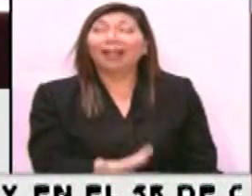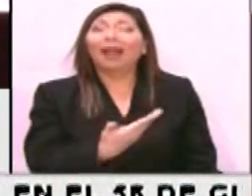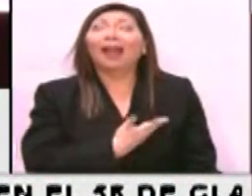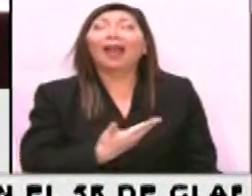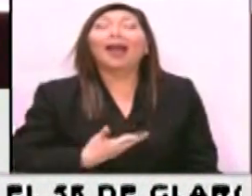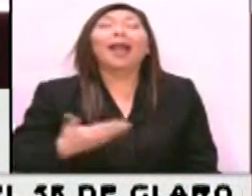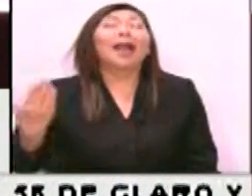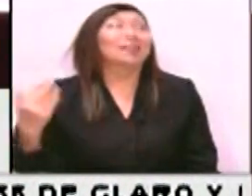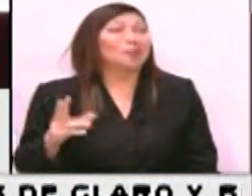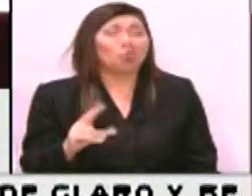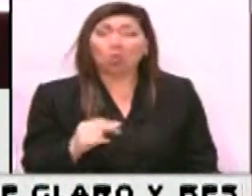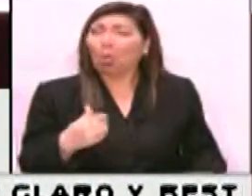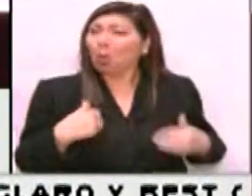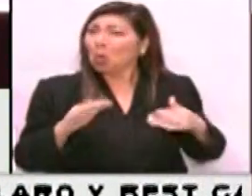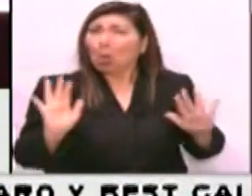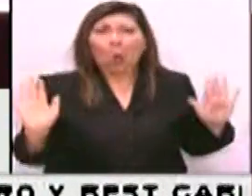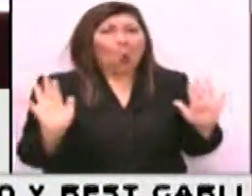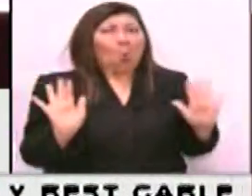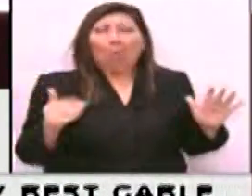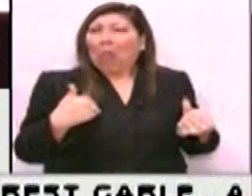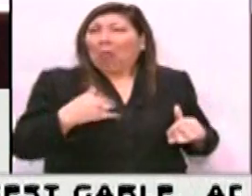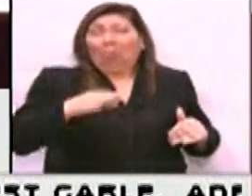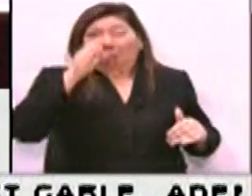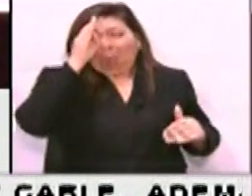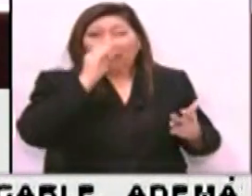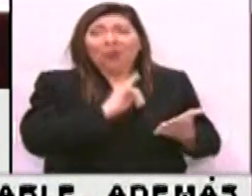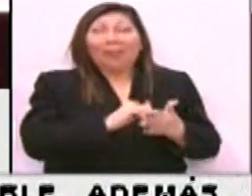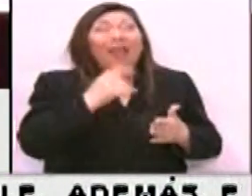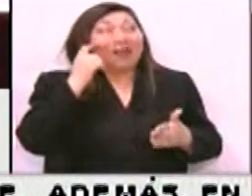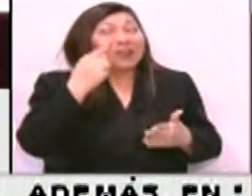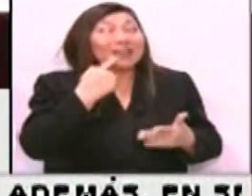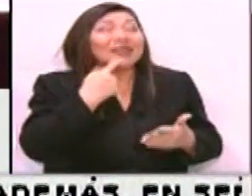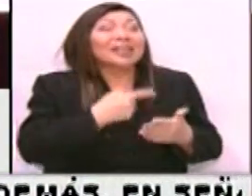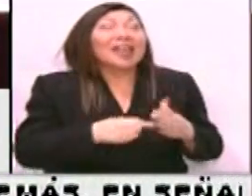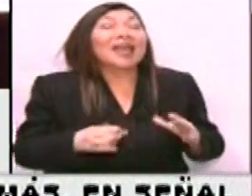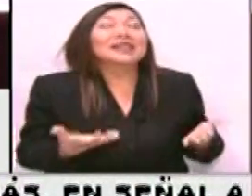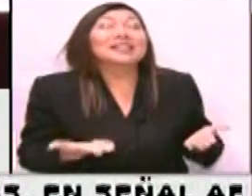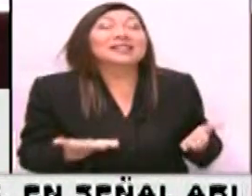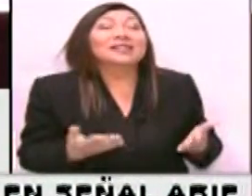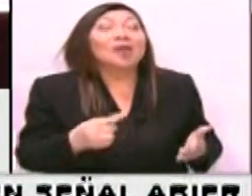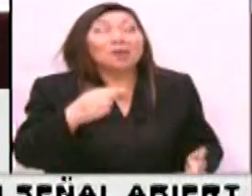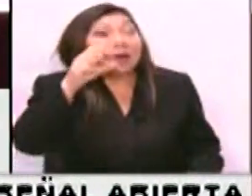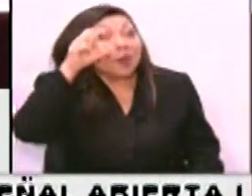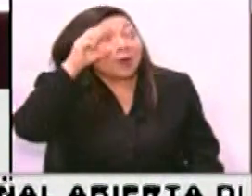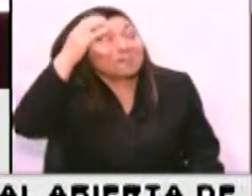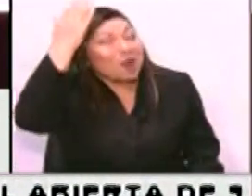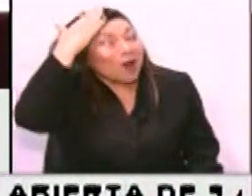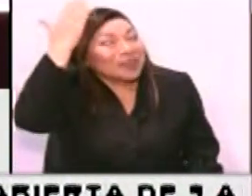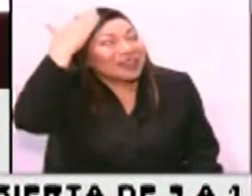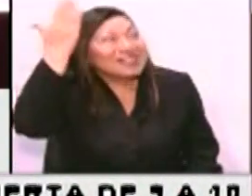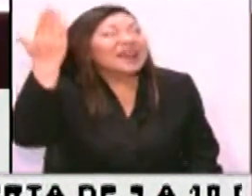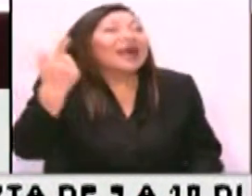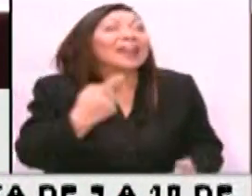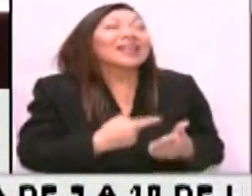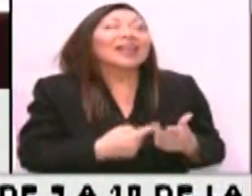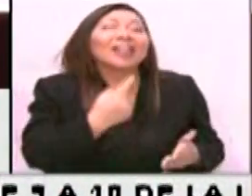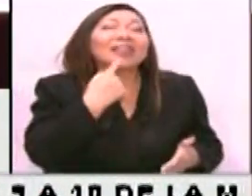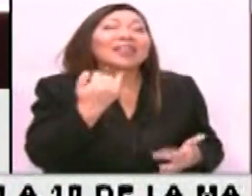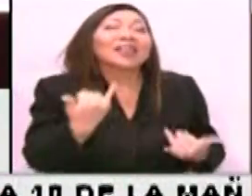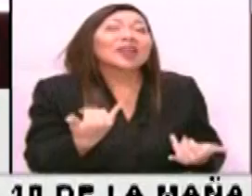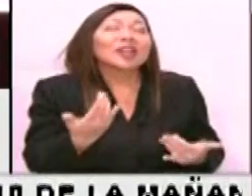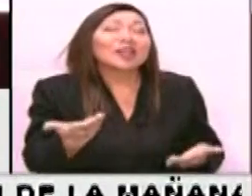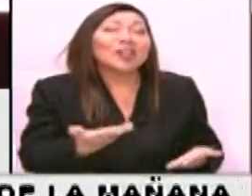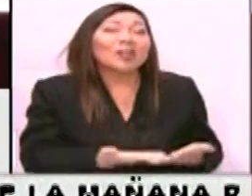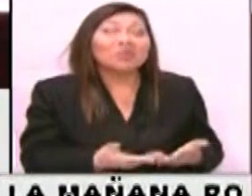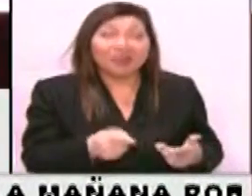gobierno? No, yo no sabía nada. El que sabía eso era Montesinos. ¿Qué cosa es lo que nos están